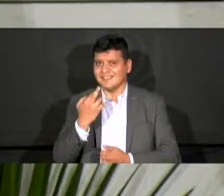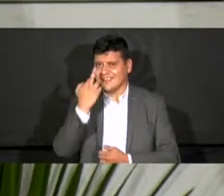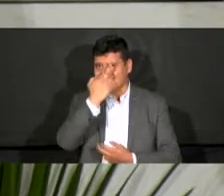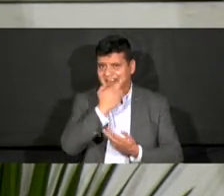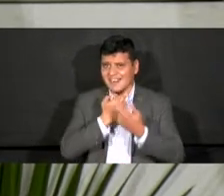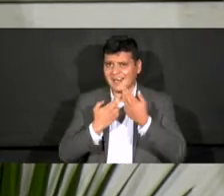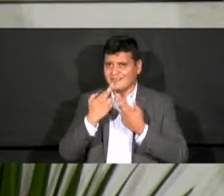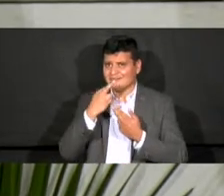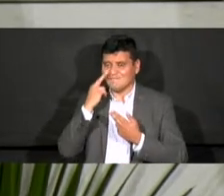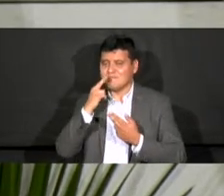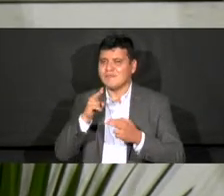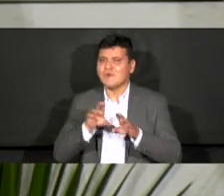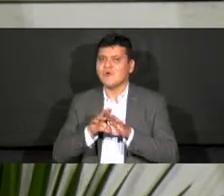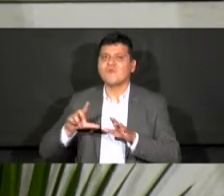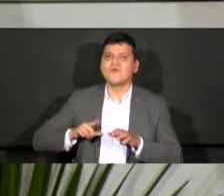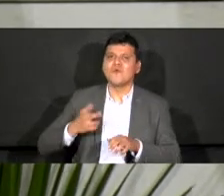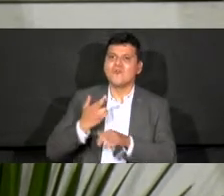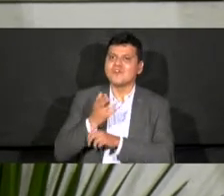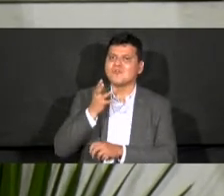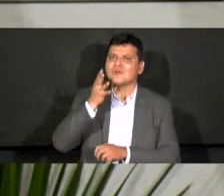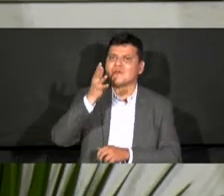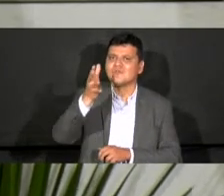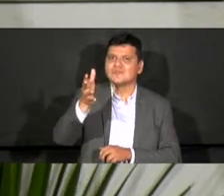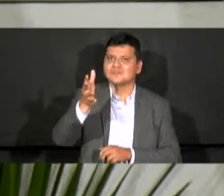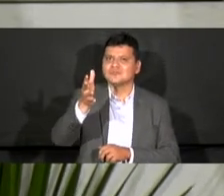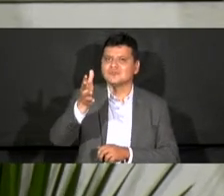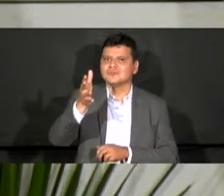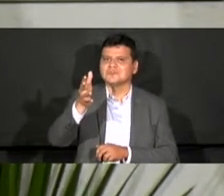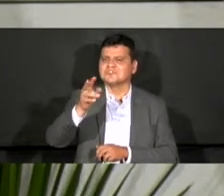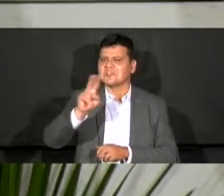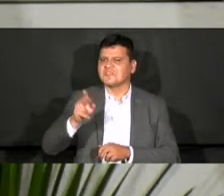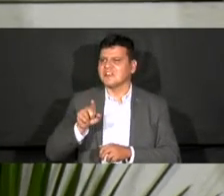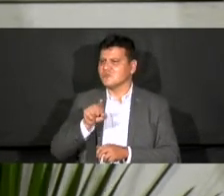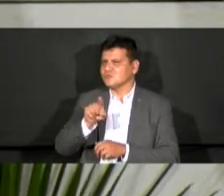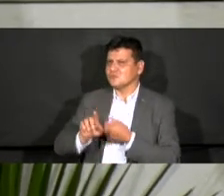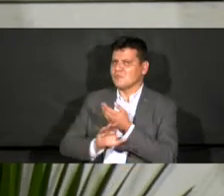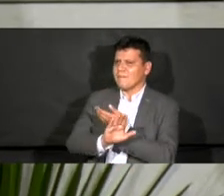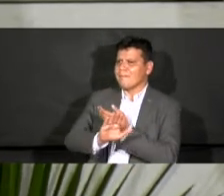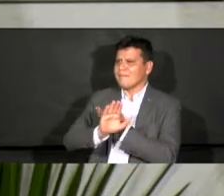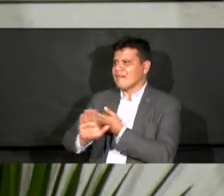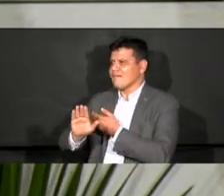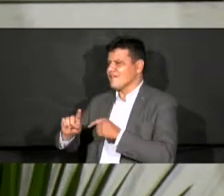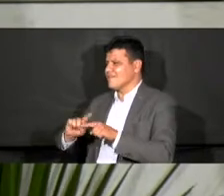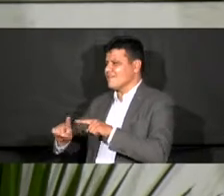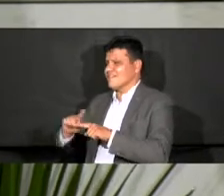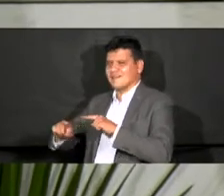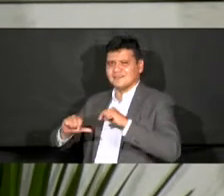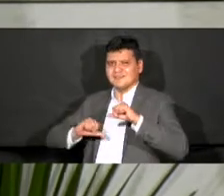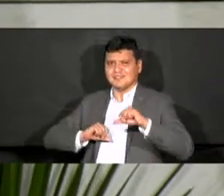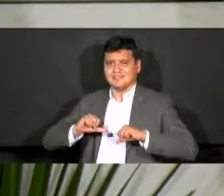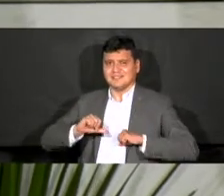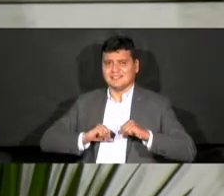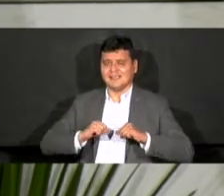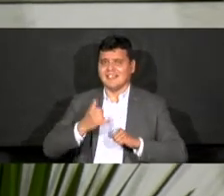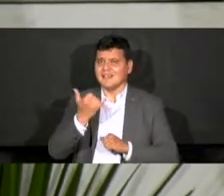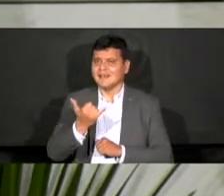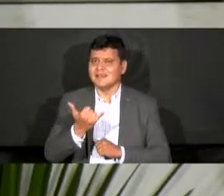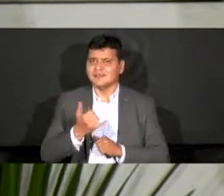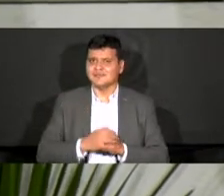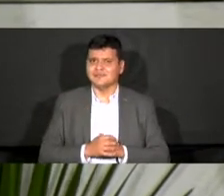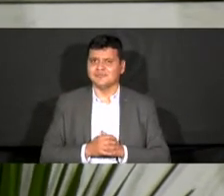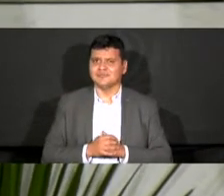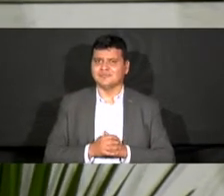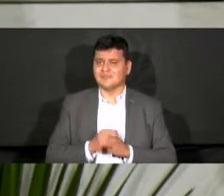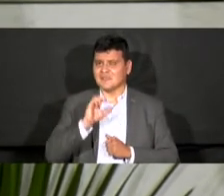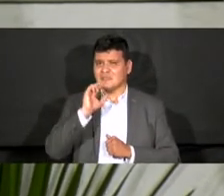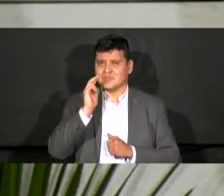suficientes elementos para prever que este será muy positivo y hago votos porque así sea